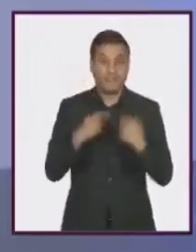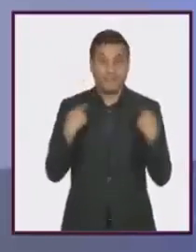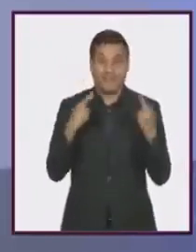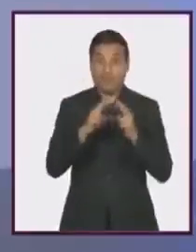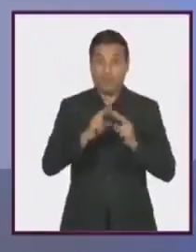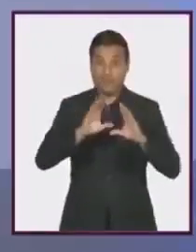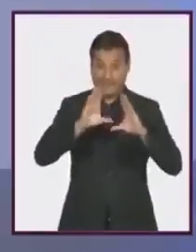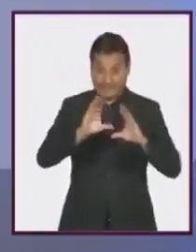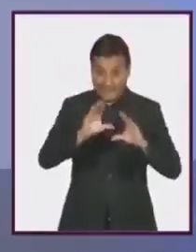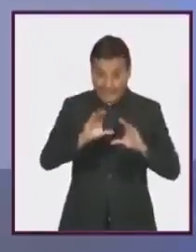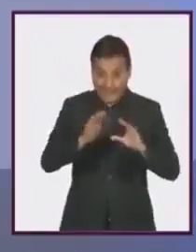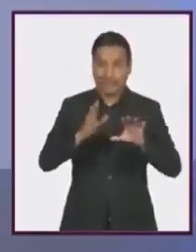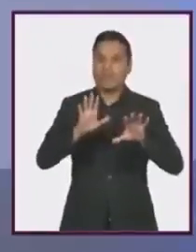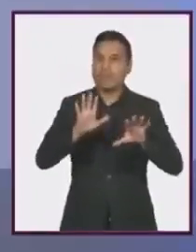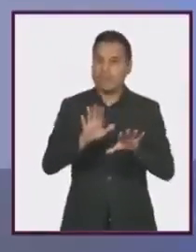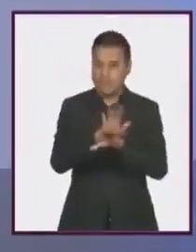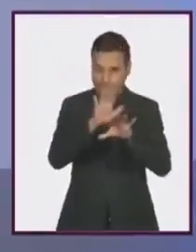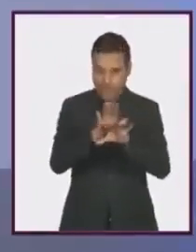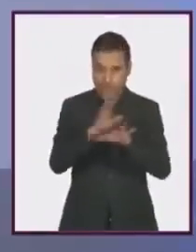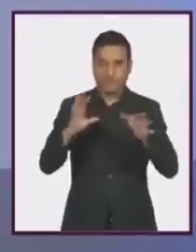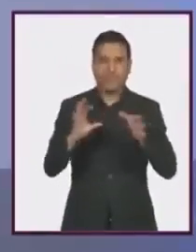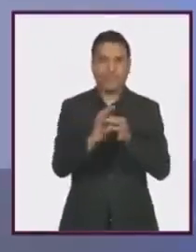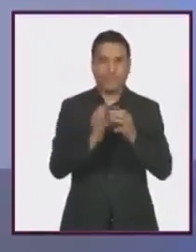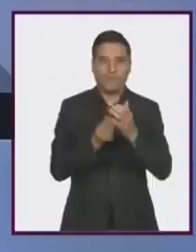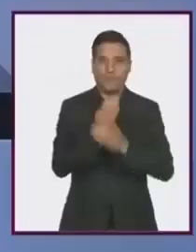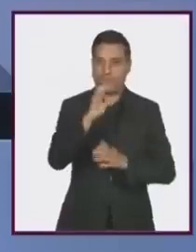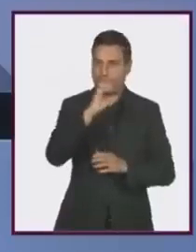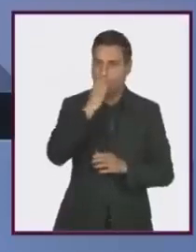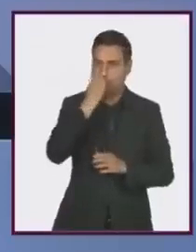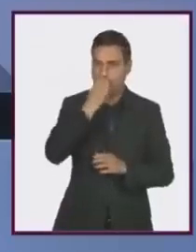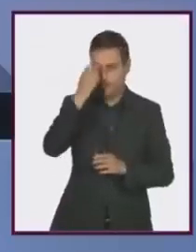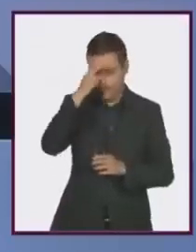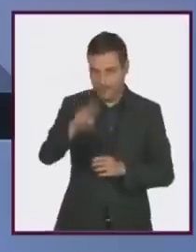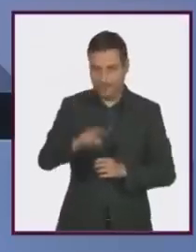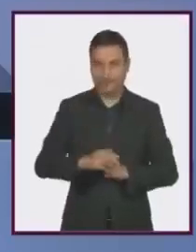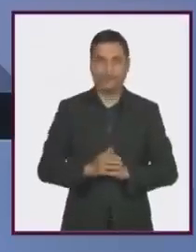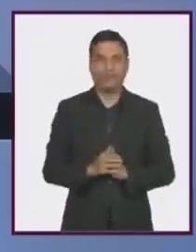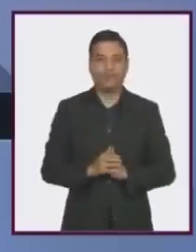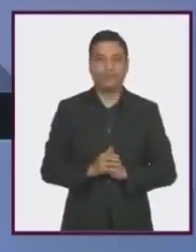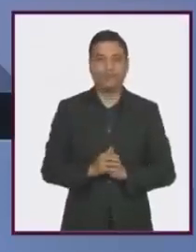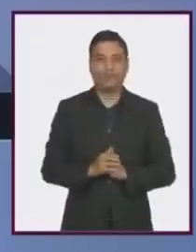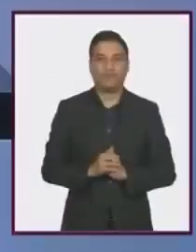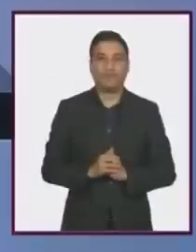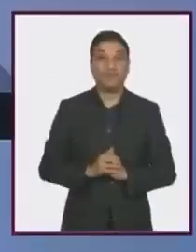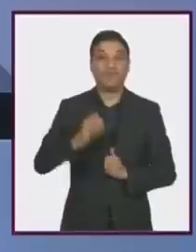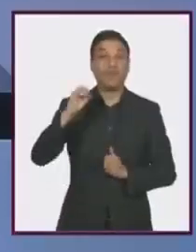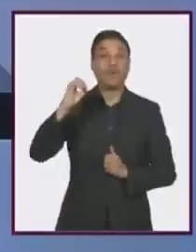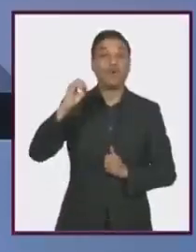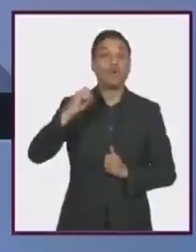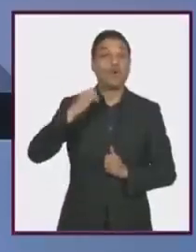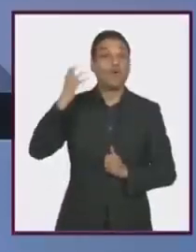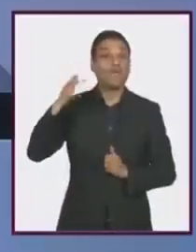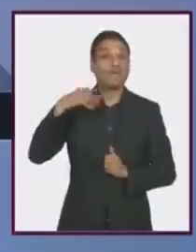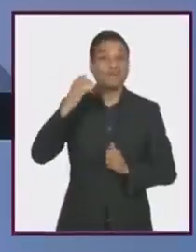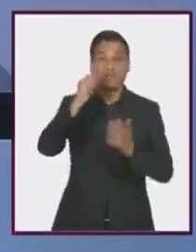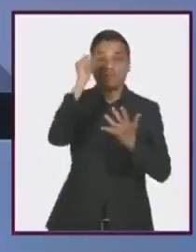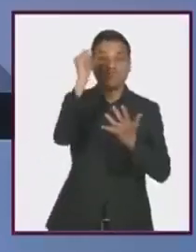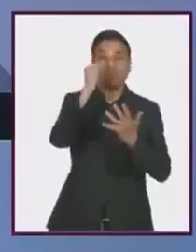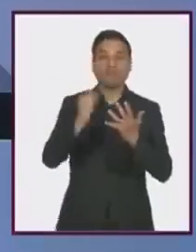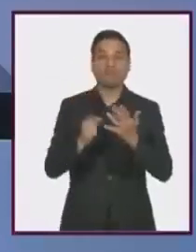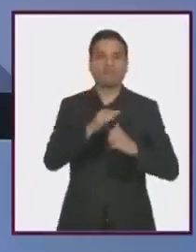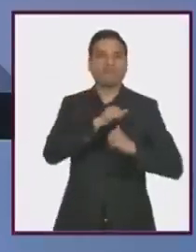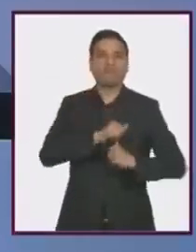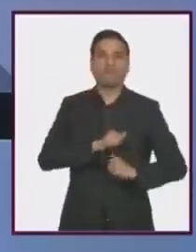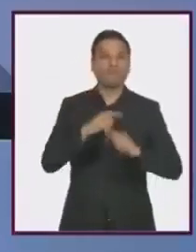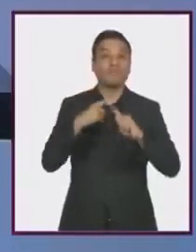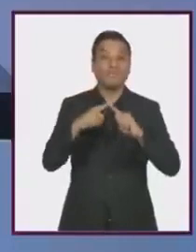docente en el marco de la nueva escuela mexicana. El desarrollo de estas conferencias es una iniciativa de la Secretaría